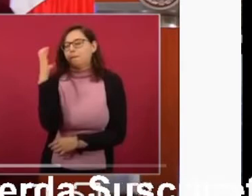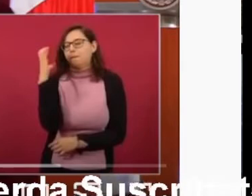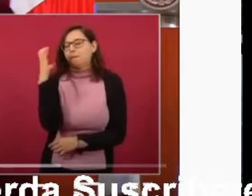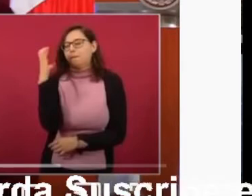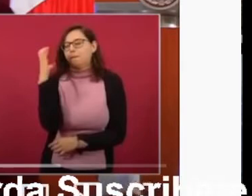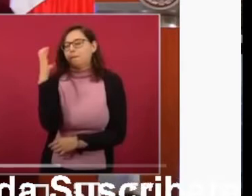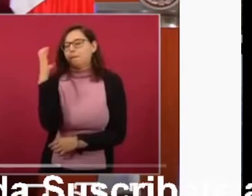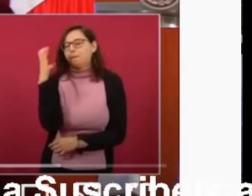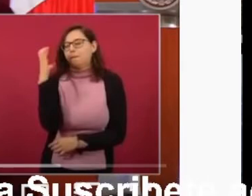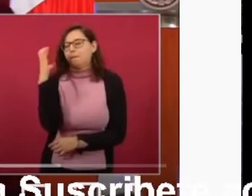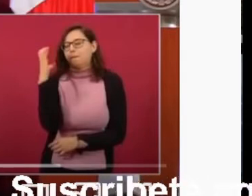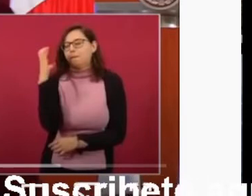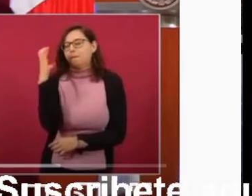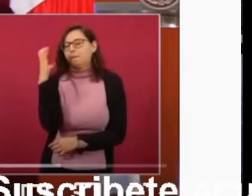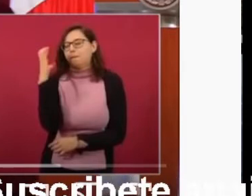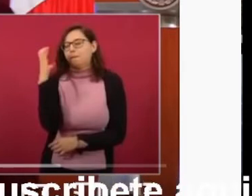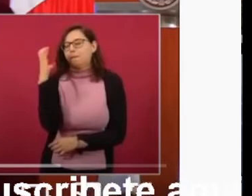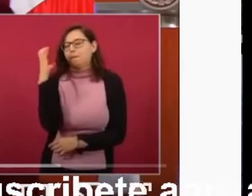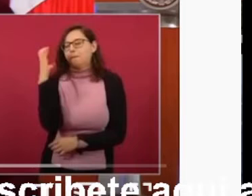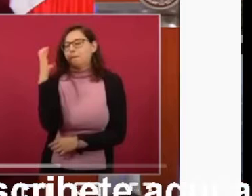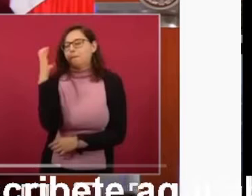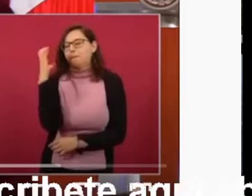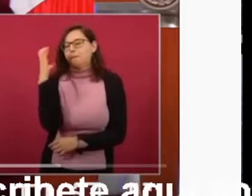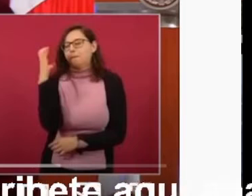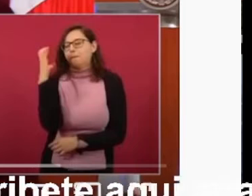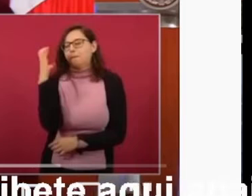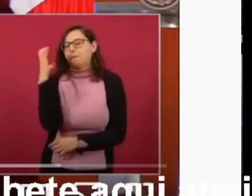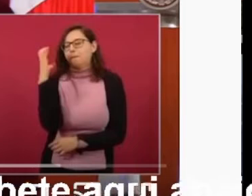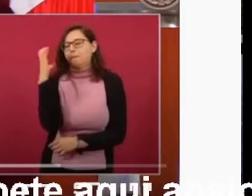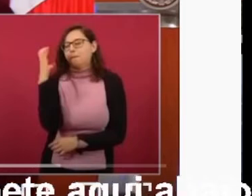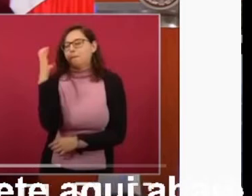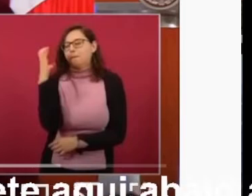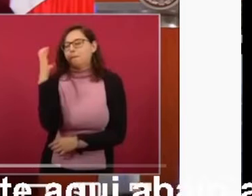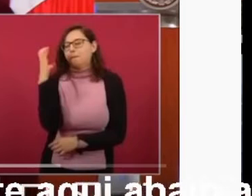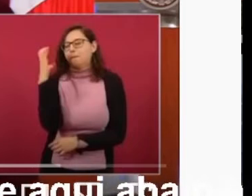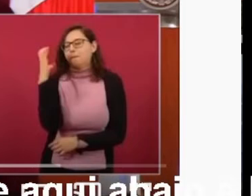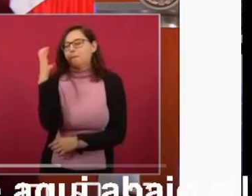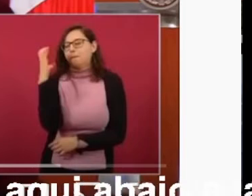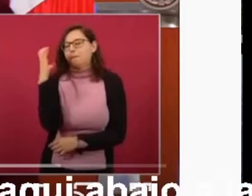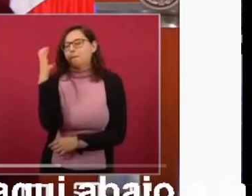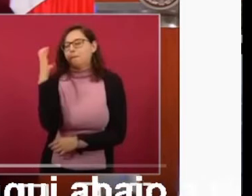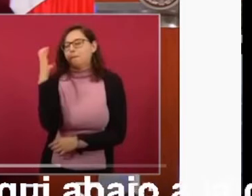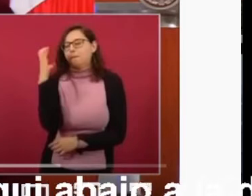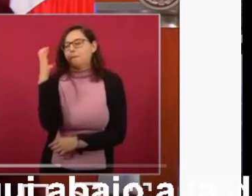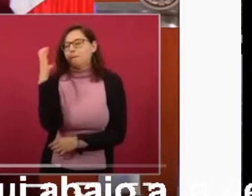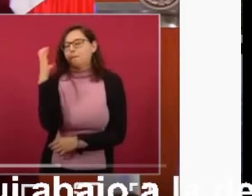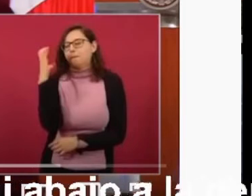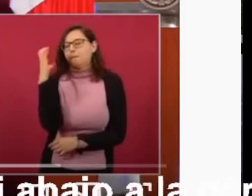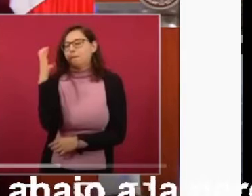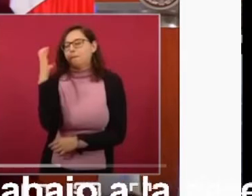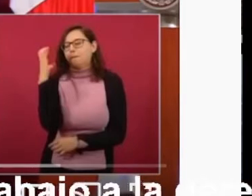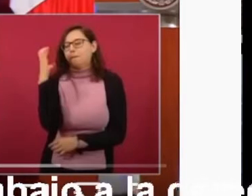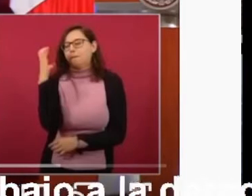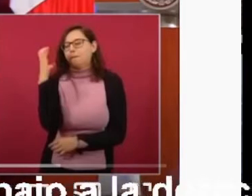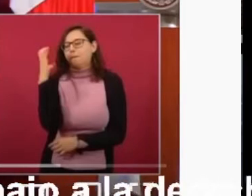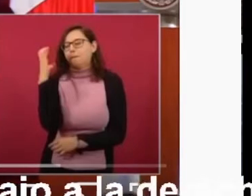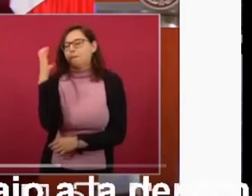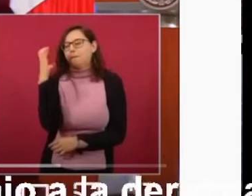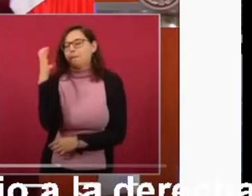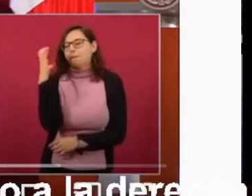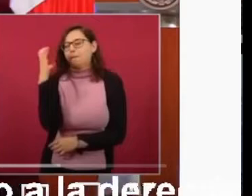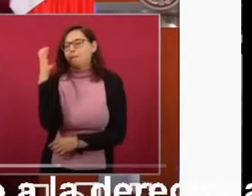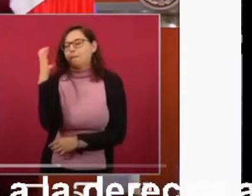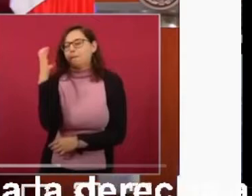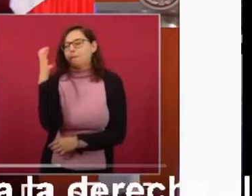todo le salga bien vamos a estar vamos a estar pendientes ya